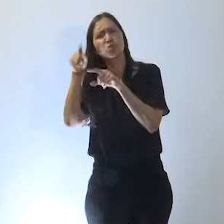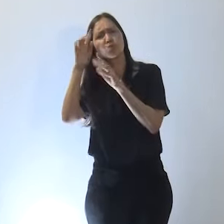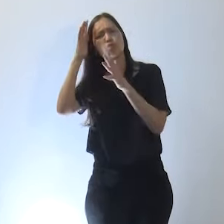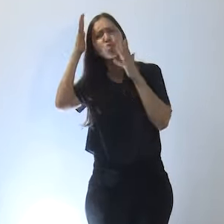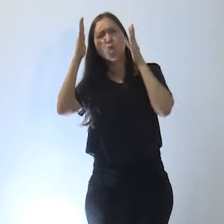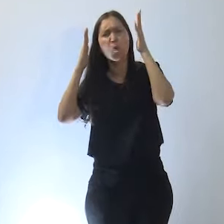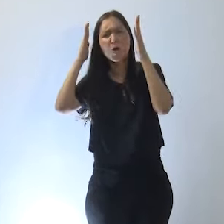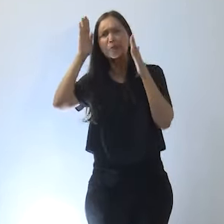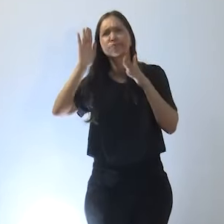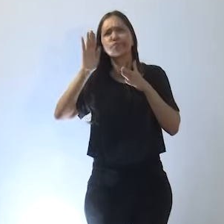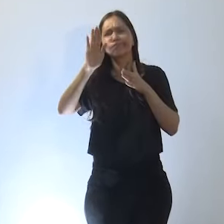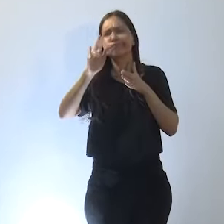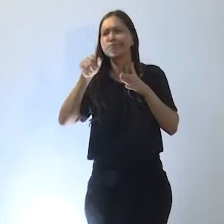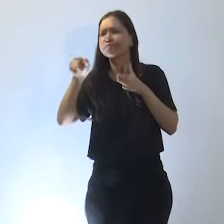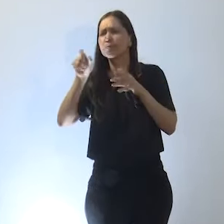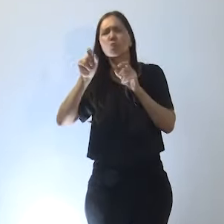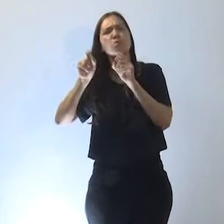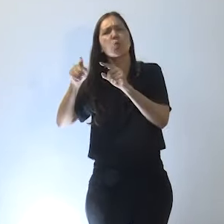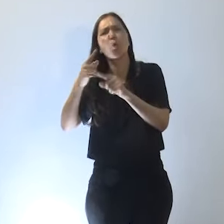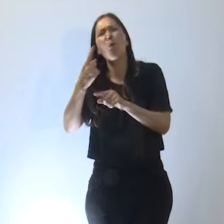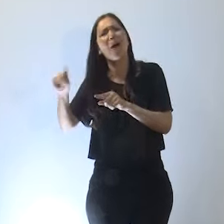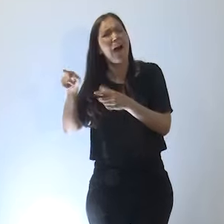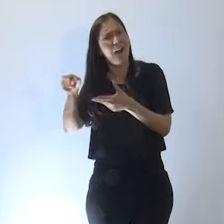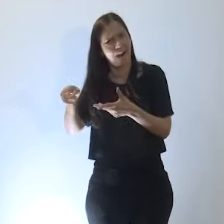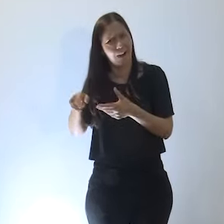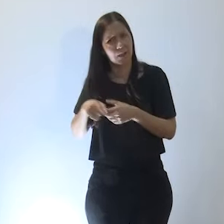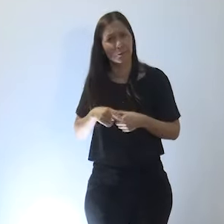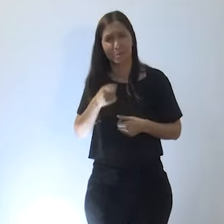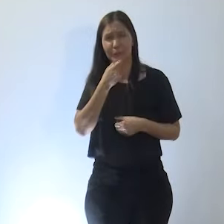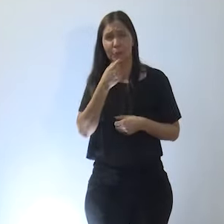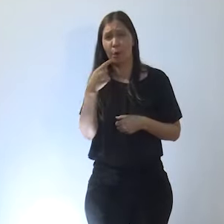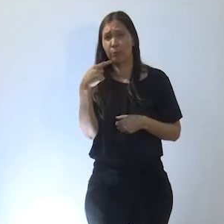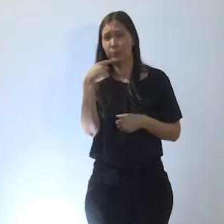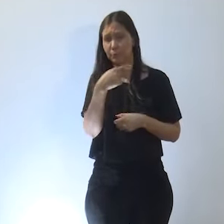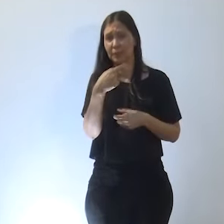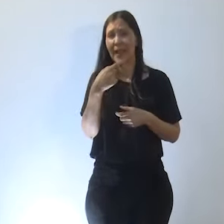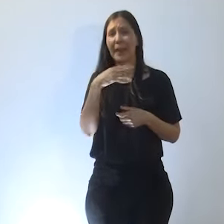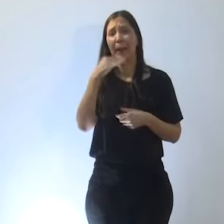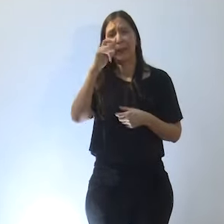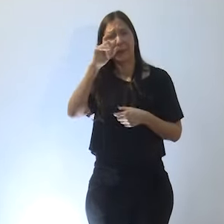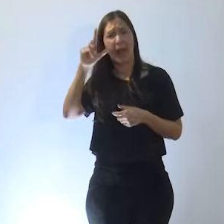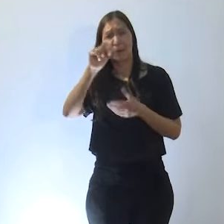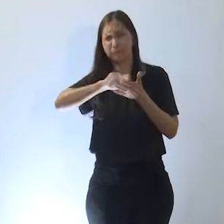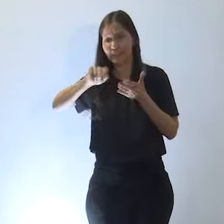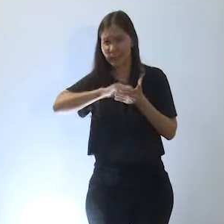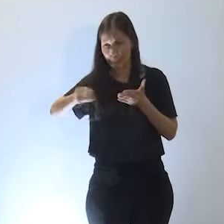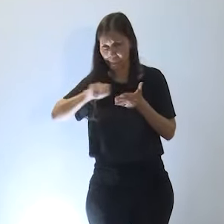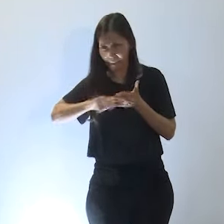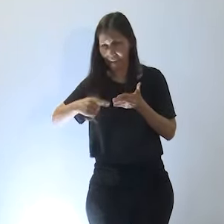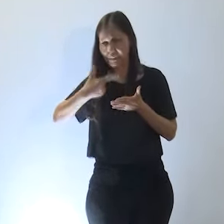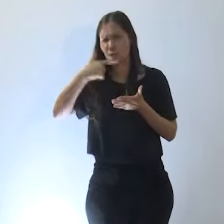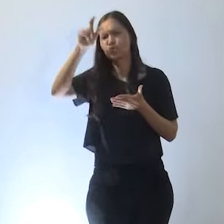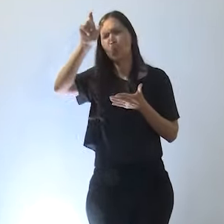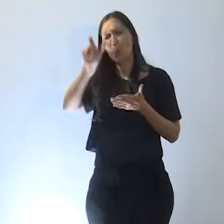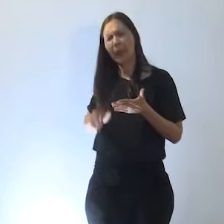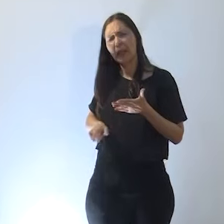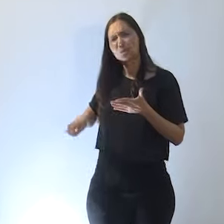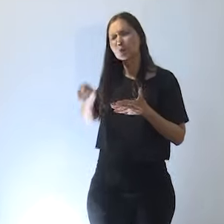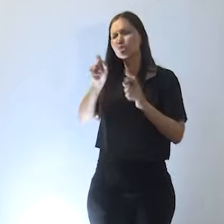pudiste o ustedes que escribieron porque desde la subjetividad Cuáles son tus